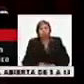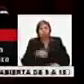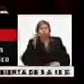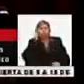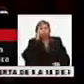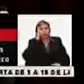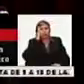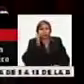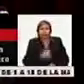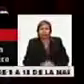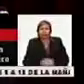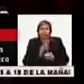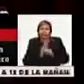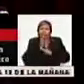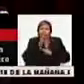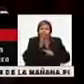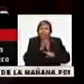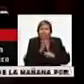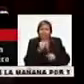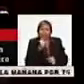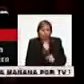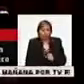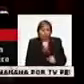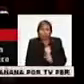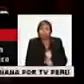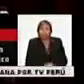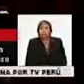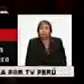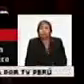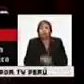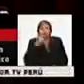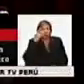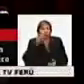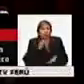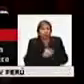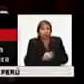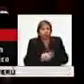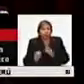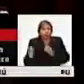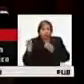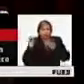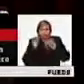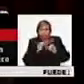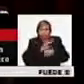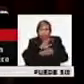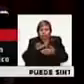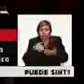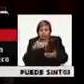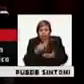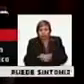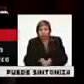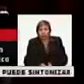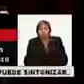supo trazar las líneas del trabajo para incorporar el aporte de todos.